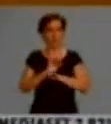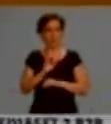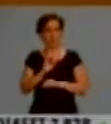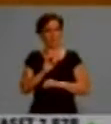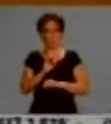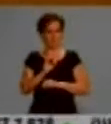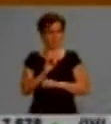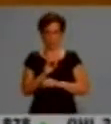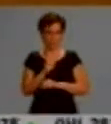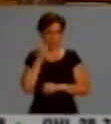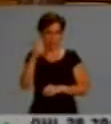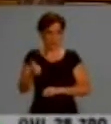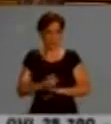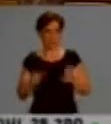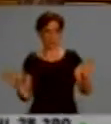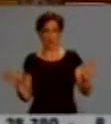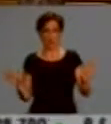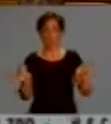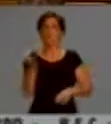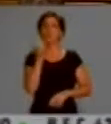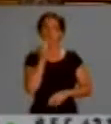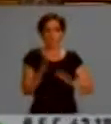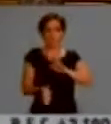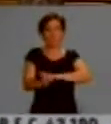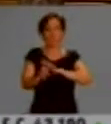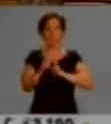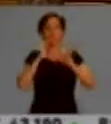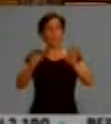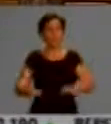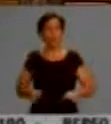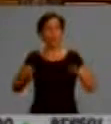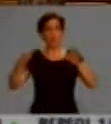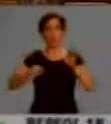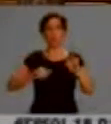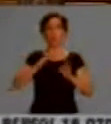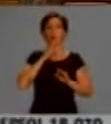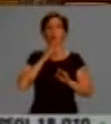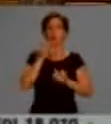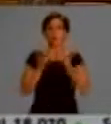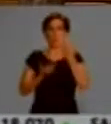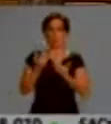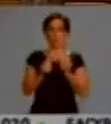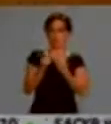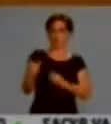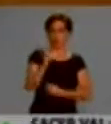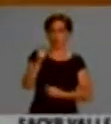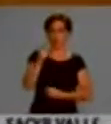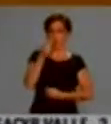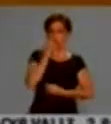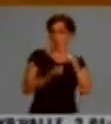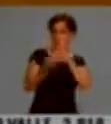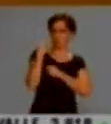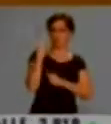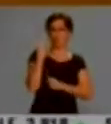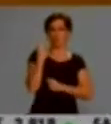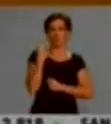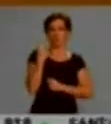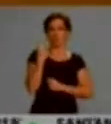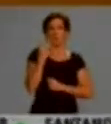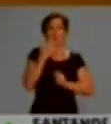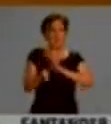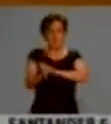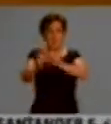más falso. Si hubiéramos mantenido la prima de riesgo en los niveles de julio de 2012, les puedo asegurar que